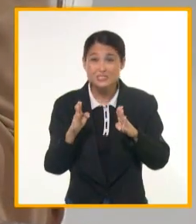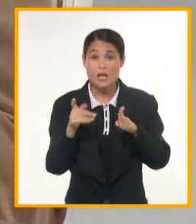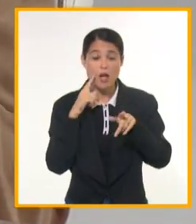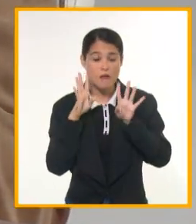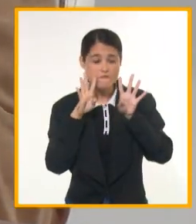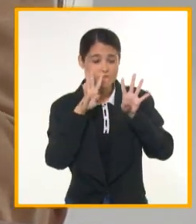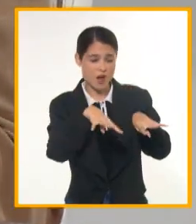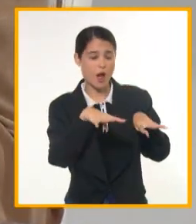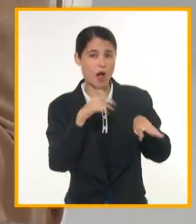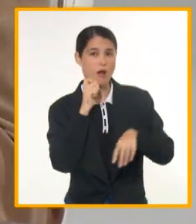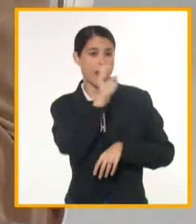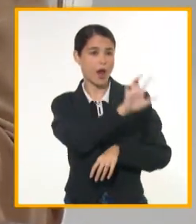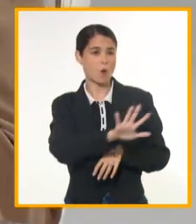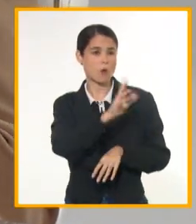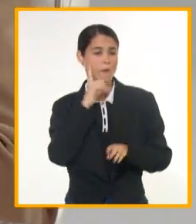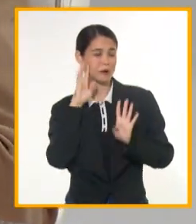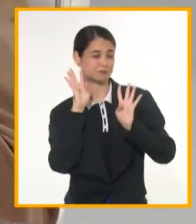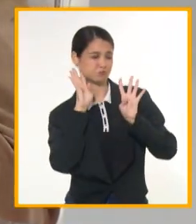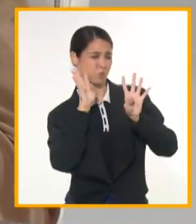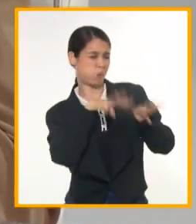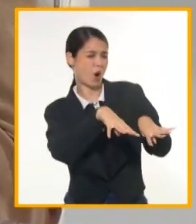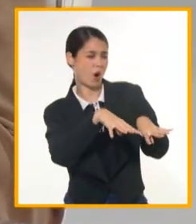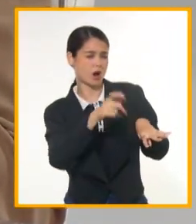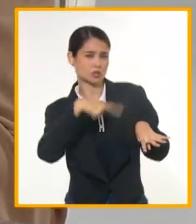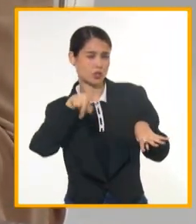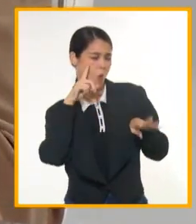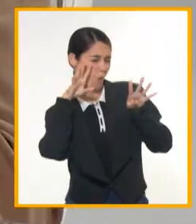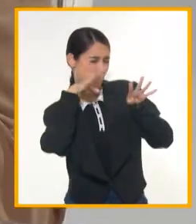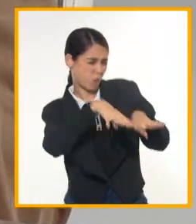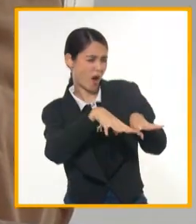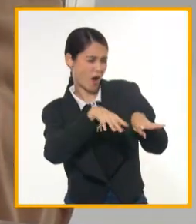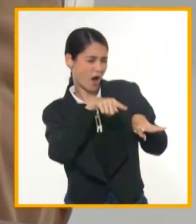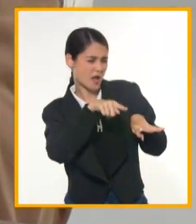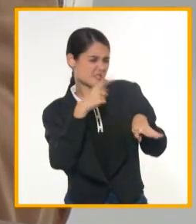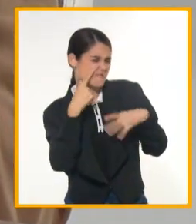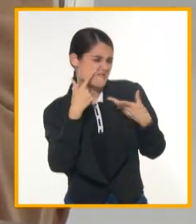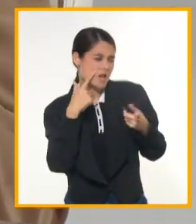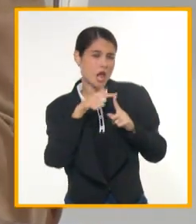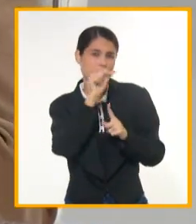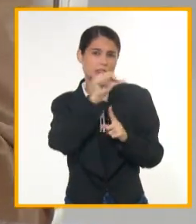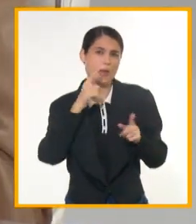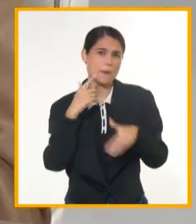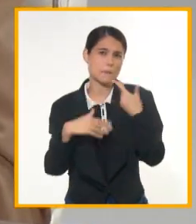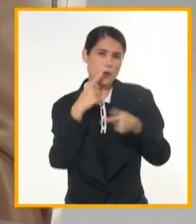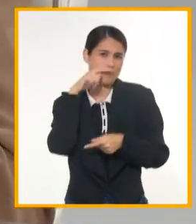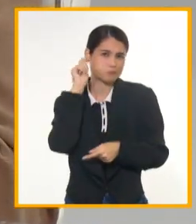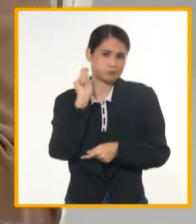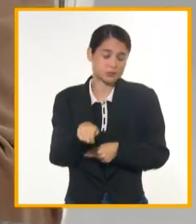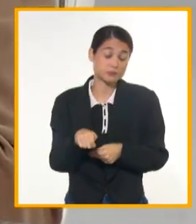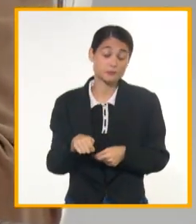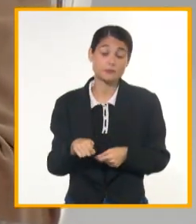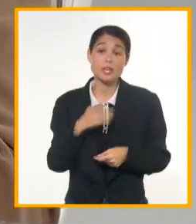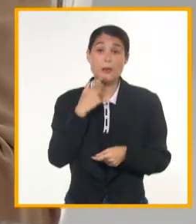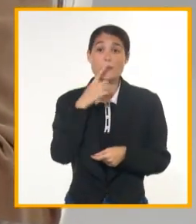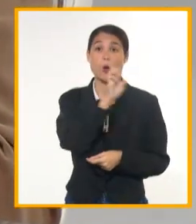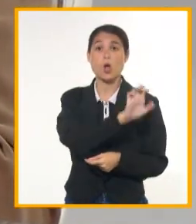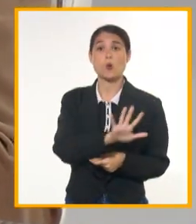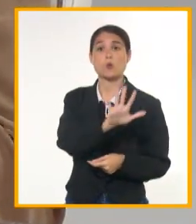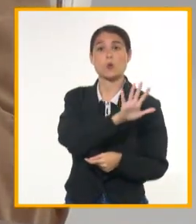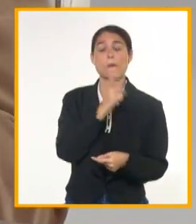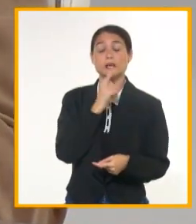demasiada la atención en el tema ucraniano, pero desde la arista de lo que Europa quiere sobre el tema